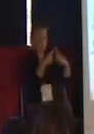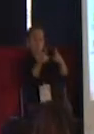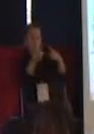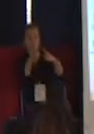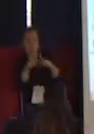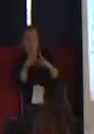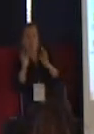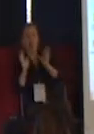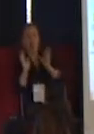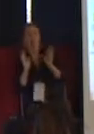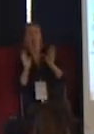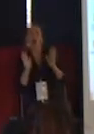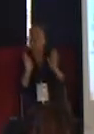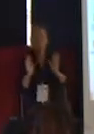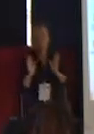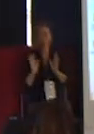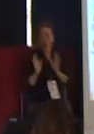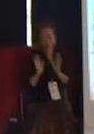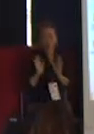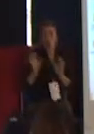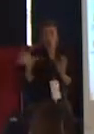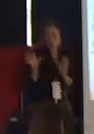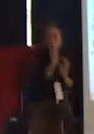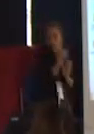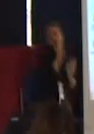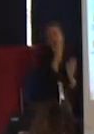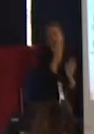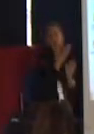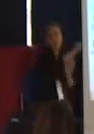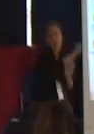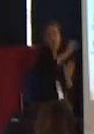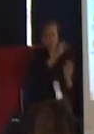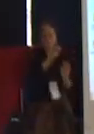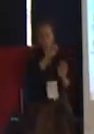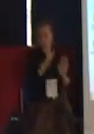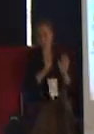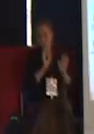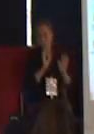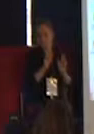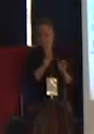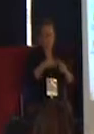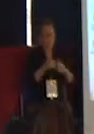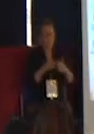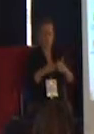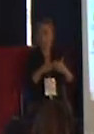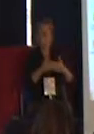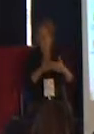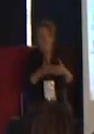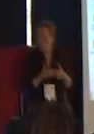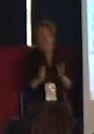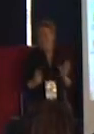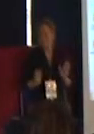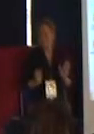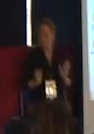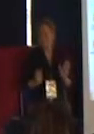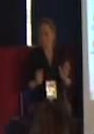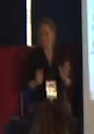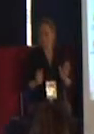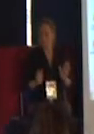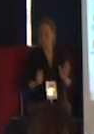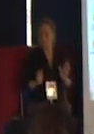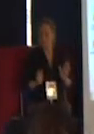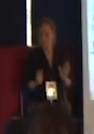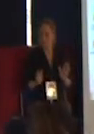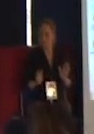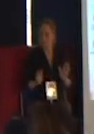diferente en todos los sentidos, así todos, sean mujeres, sean hombres, pero hay una cosa que nos diferencia.